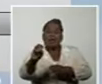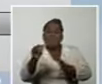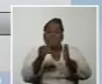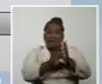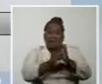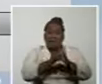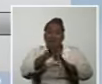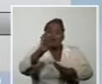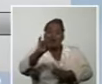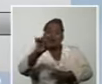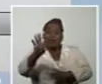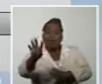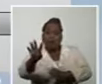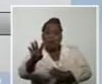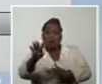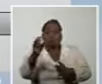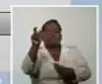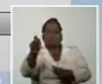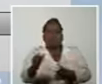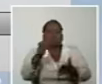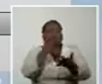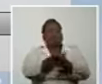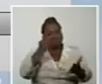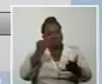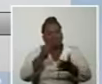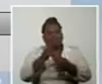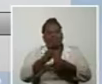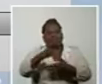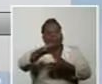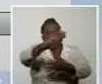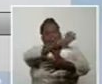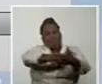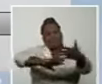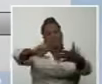2.305.094 casos confirmados en la región.